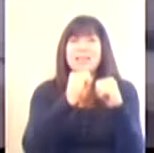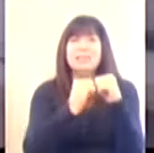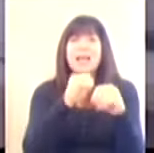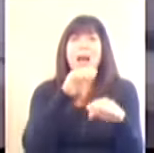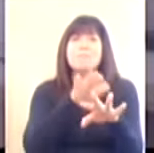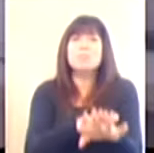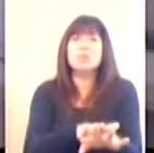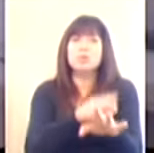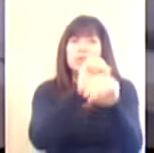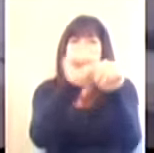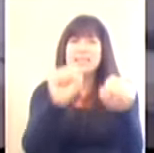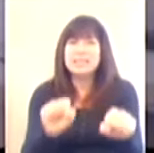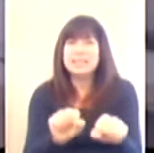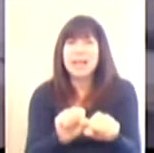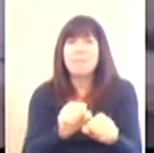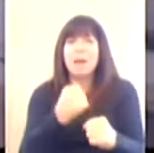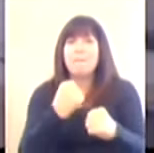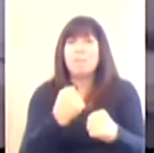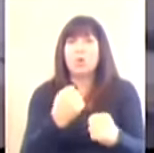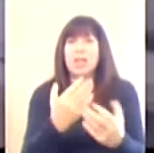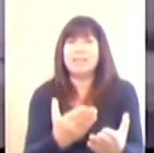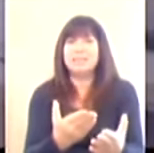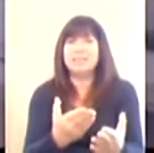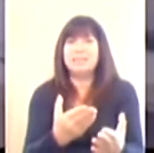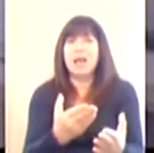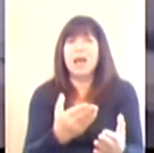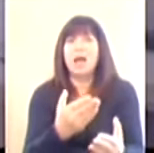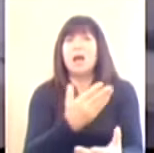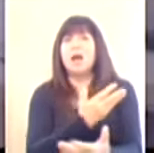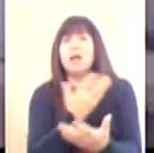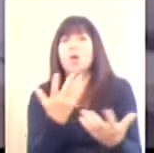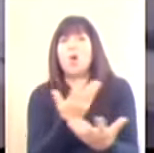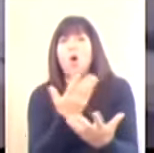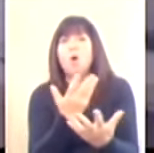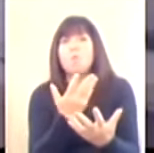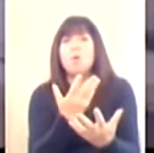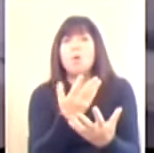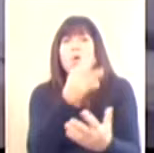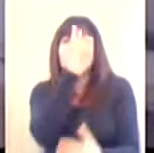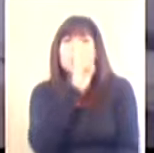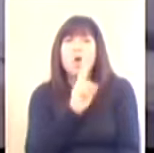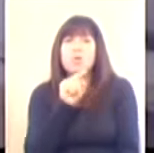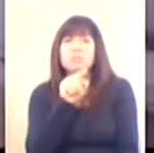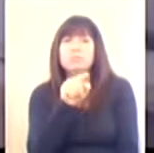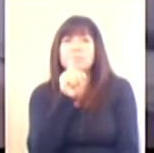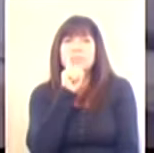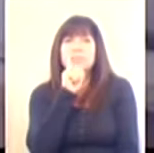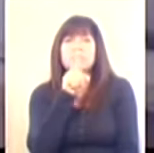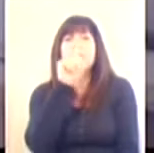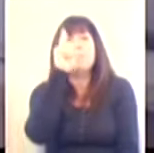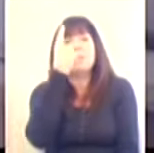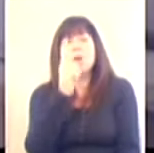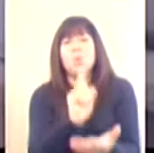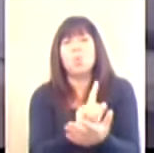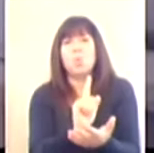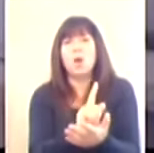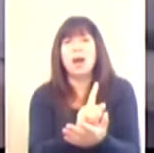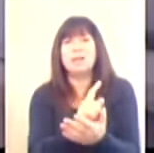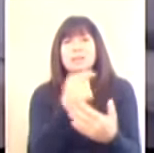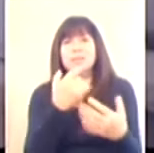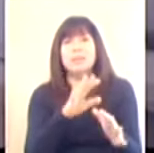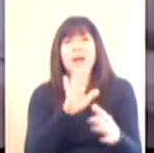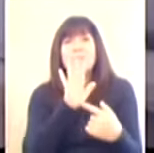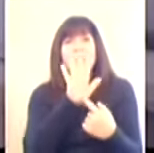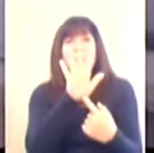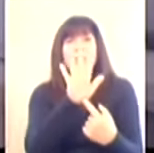que son centrales de potencia, y cómo juegan ese rol. Ahí, en primer lugar, como lo he ido mostrando,